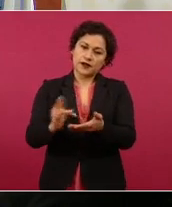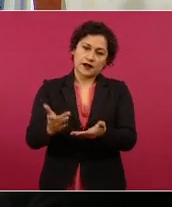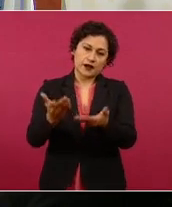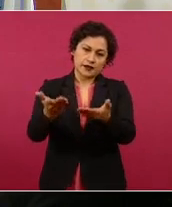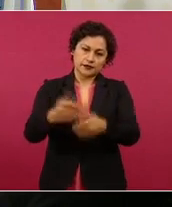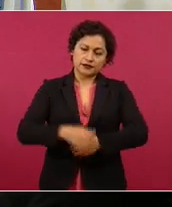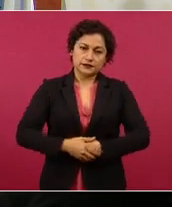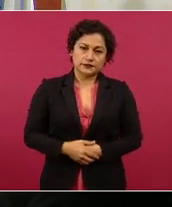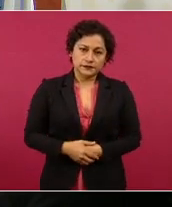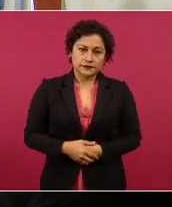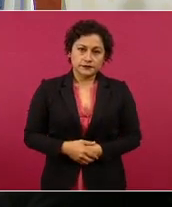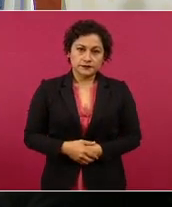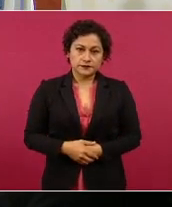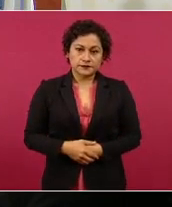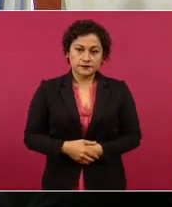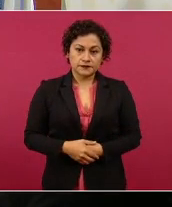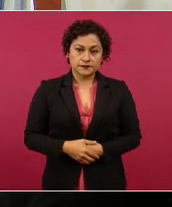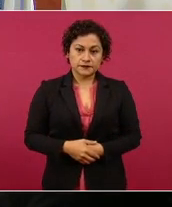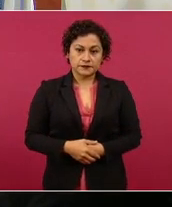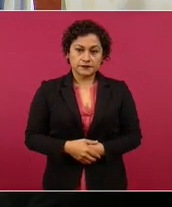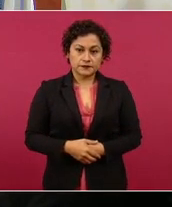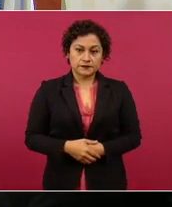oportunidad.